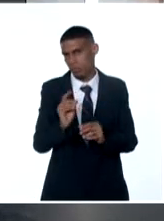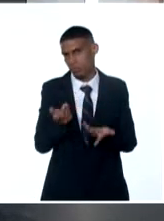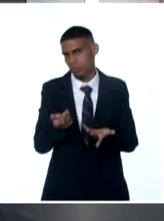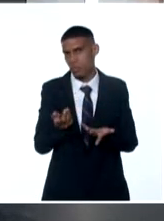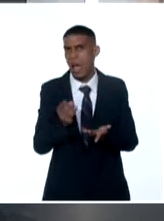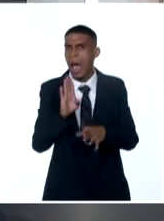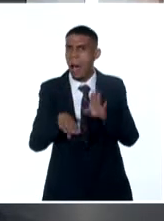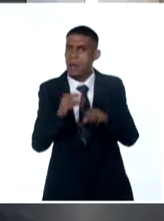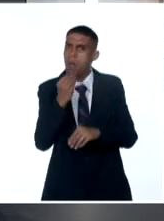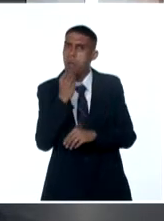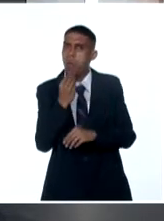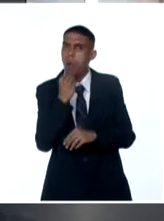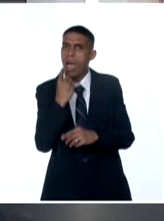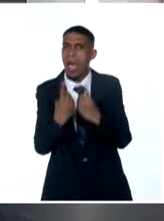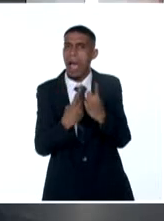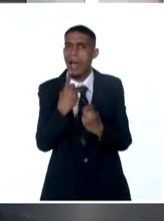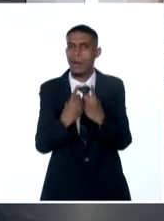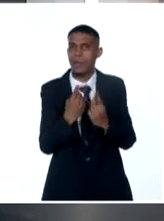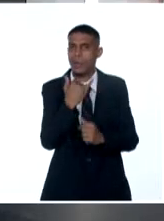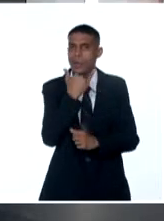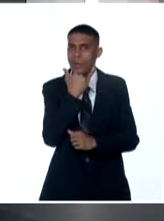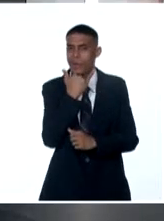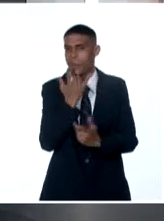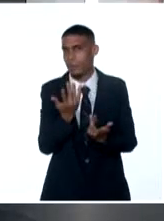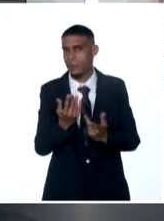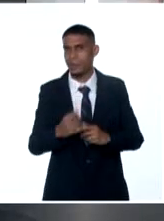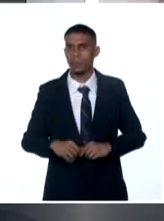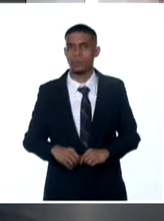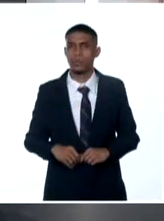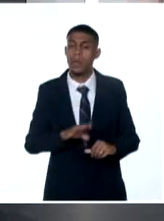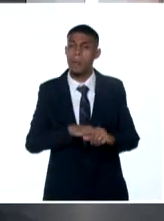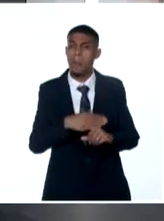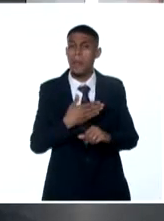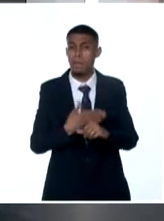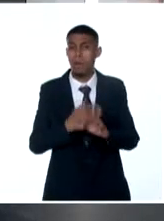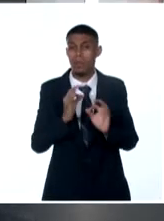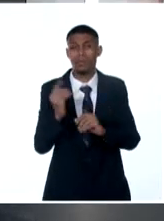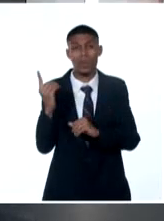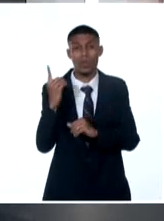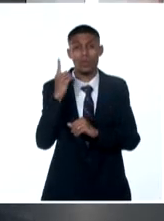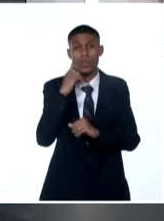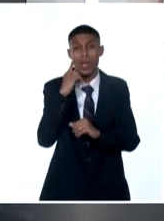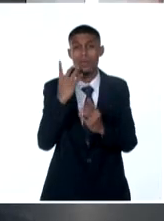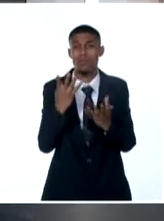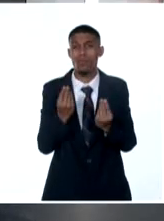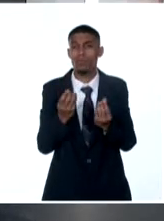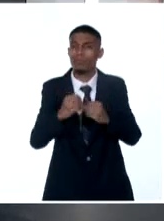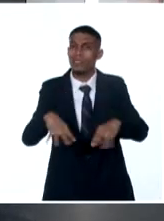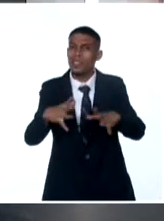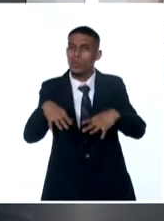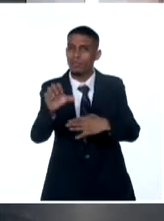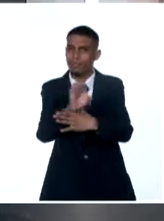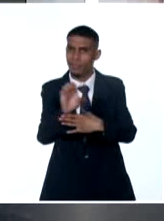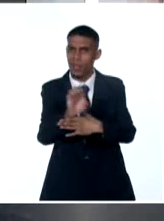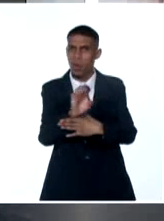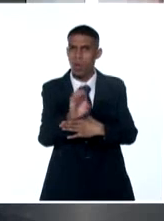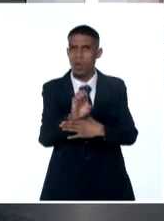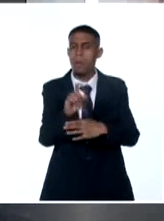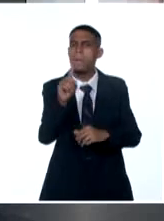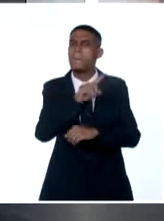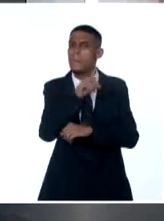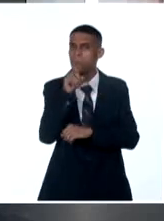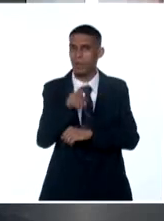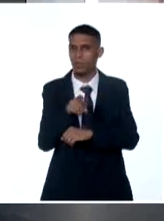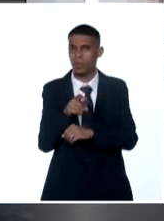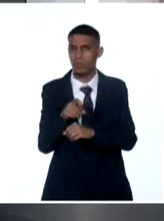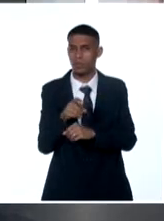sin duda para analizar sobre todo las tendencias. Después de ver y escuchar tanto sobre la crisis ecuatoriana, hay una pregunta o un grupo